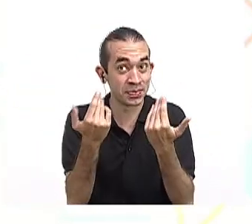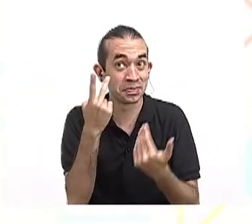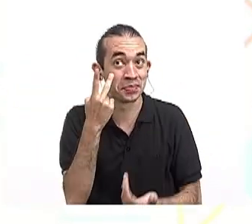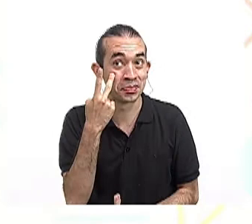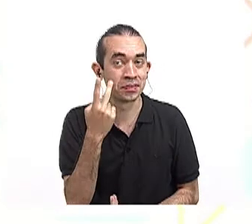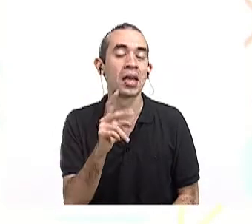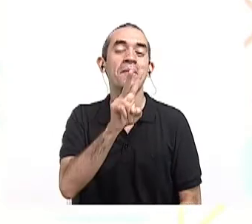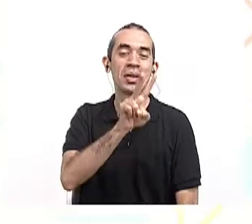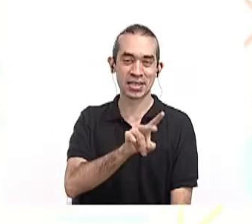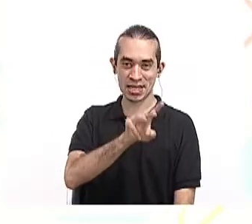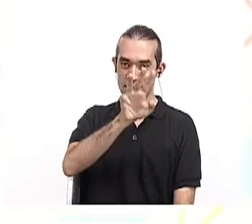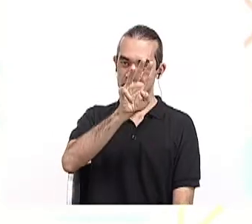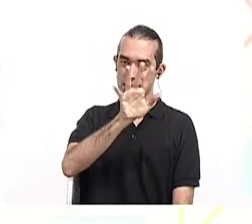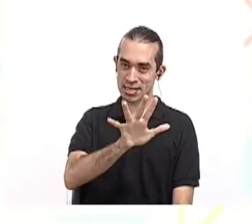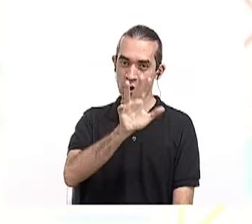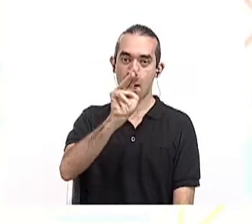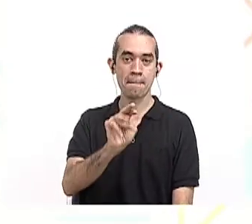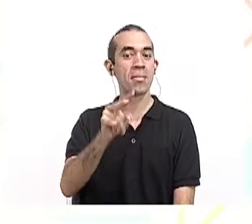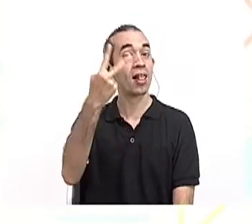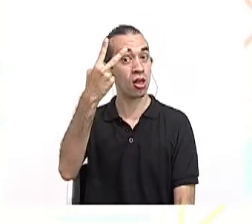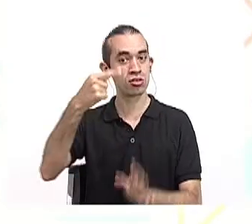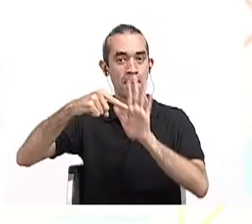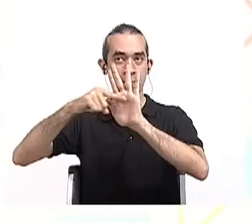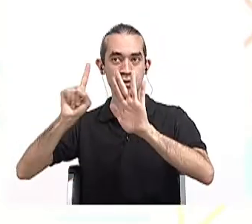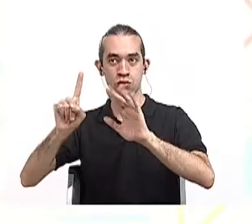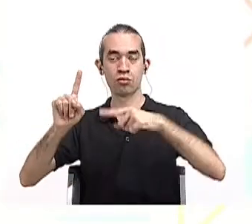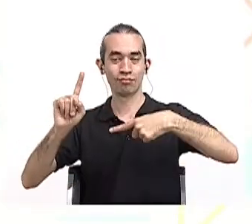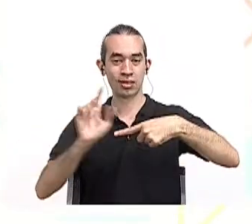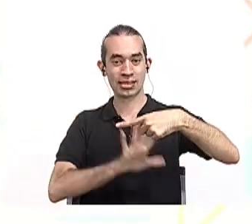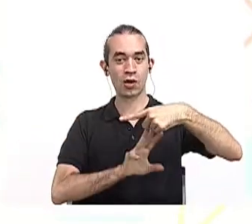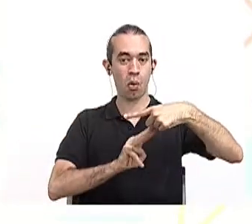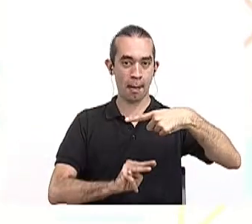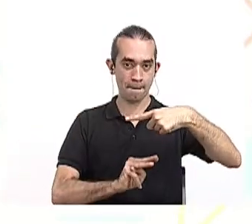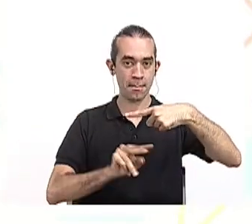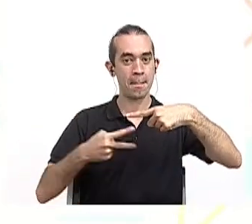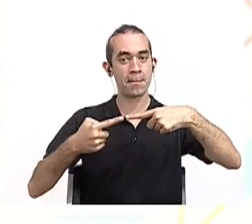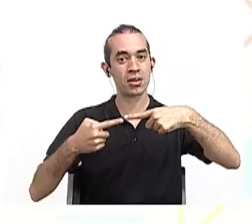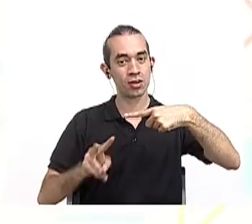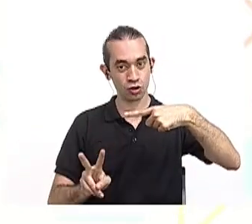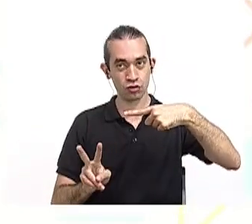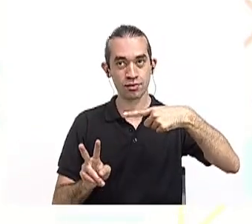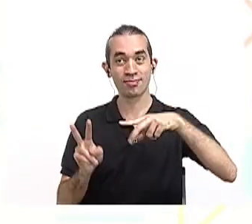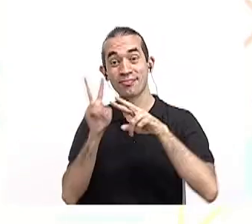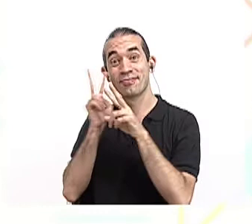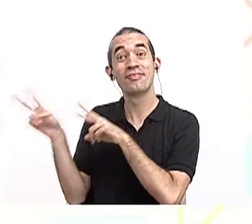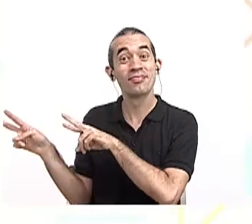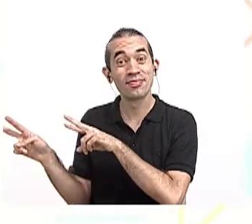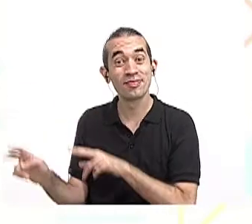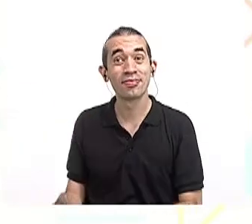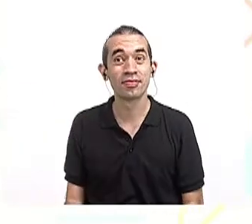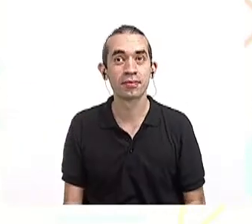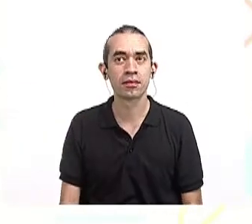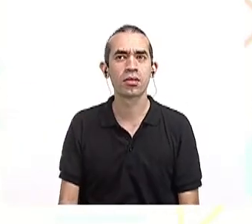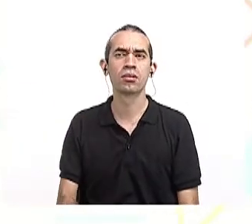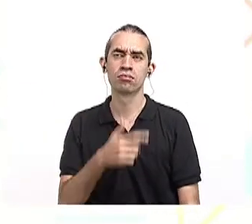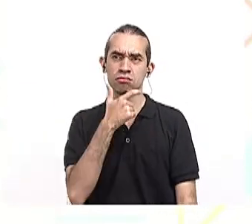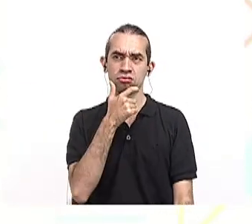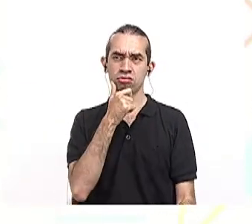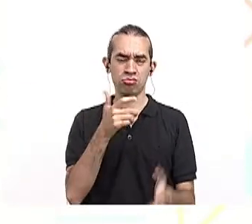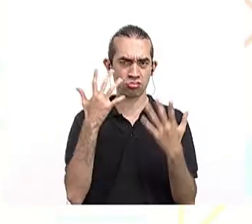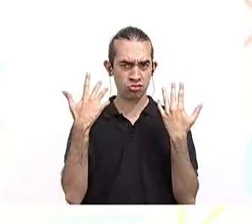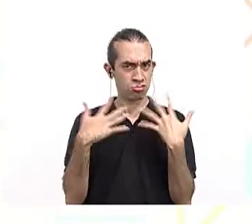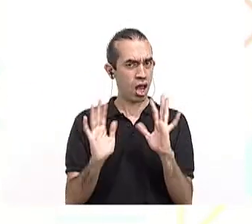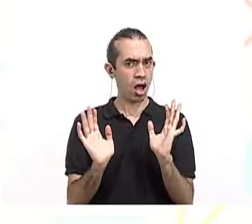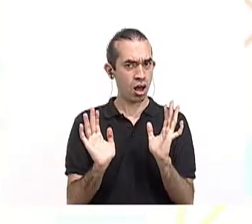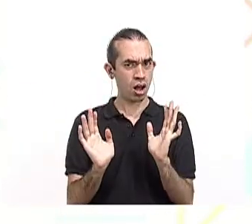veamos, 25m2 menos 1 sobre 5m2. Y debo dejar esa